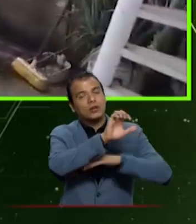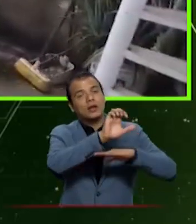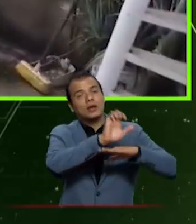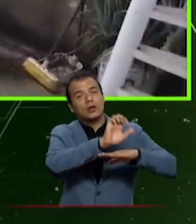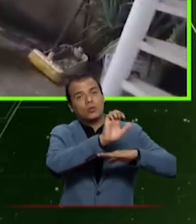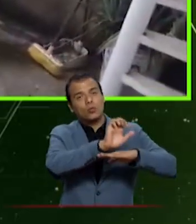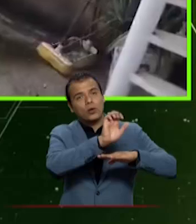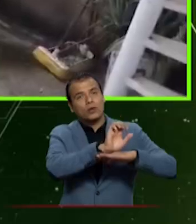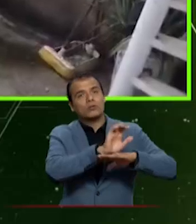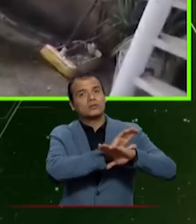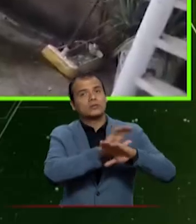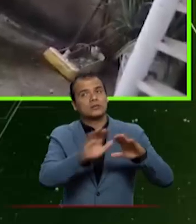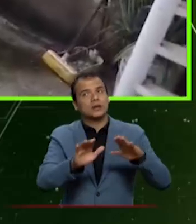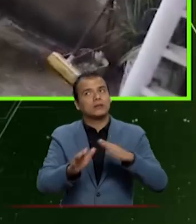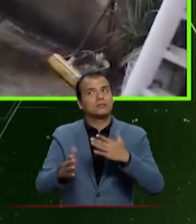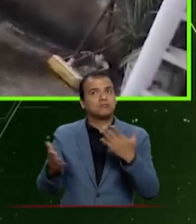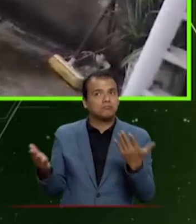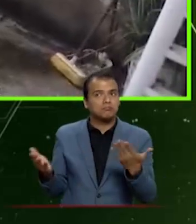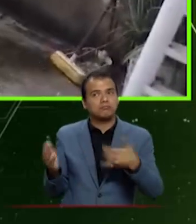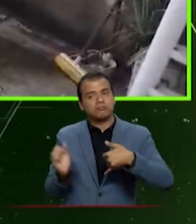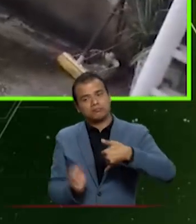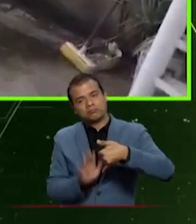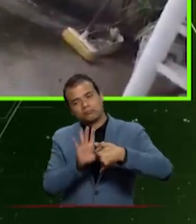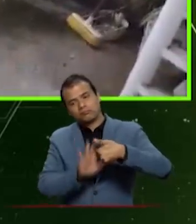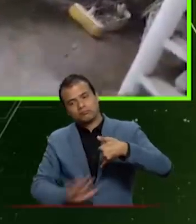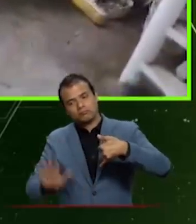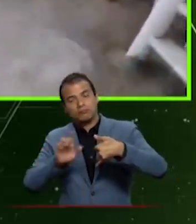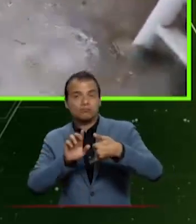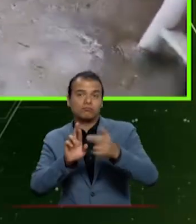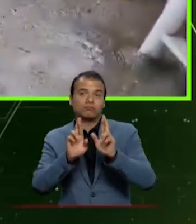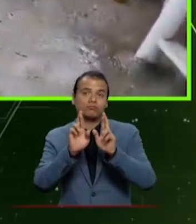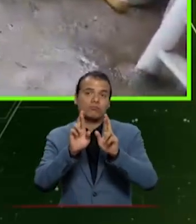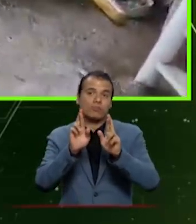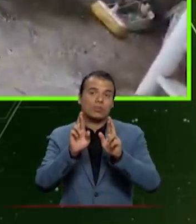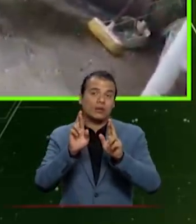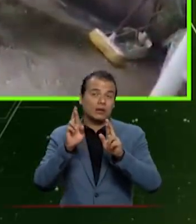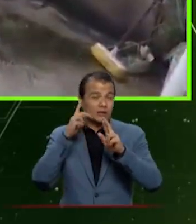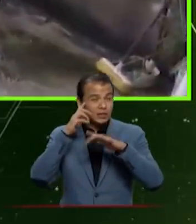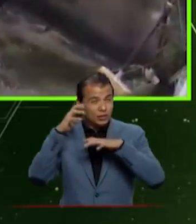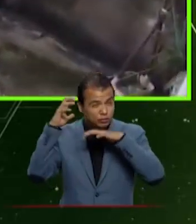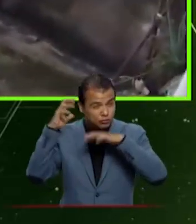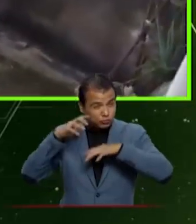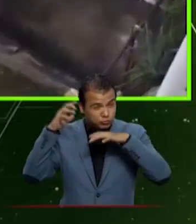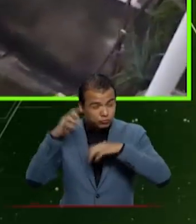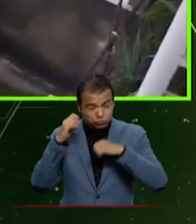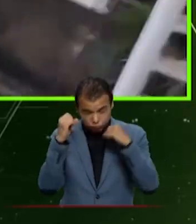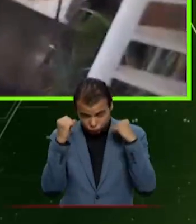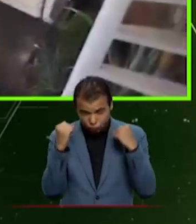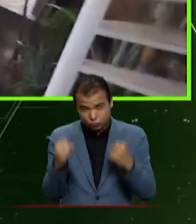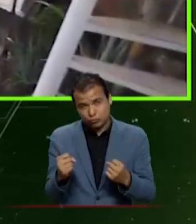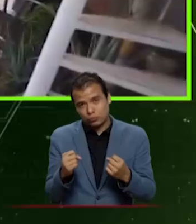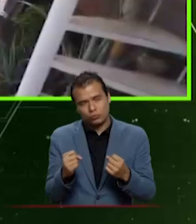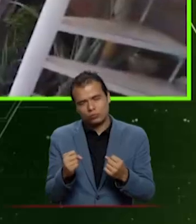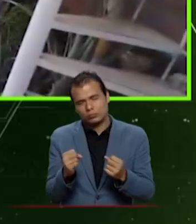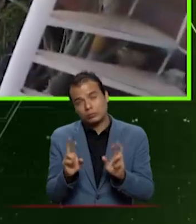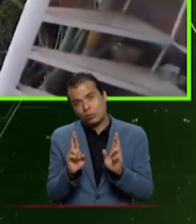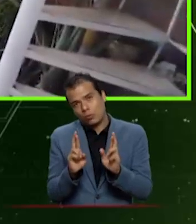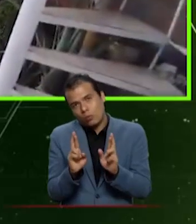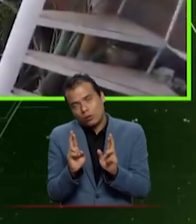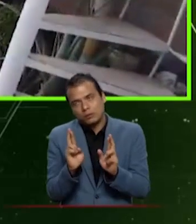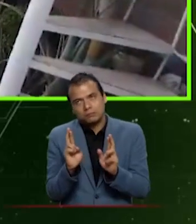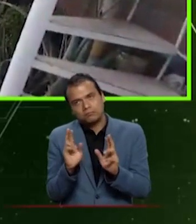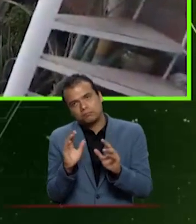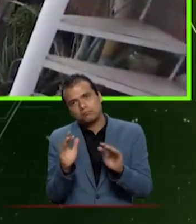presentar esperemos que los valores no sean para que sea una niña tipo fuerte o severa y que por el contrario pues sea